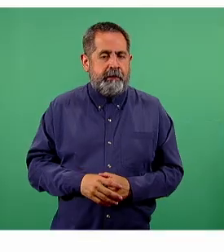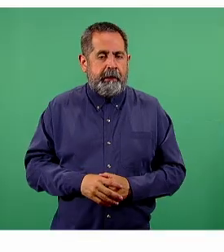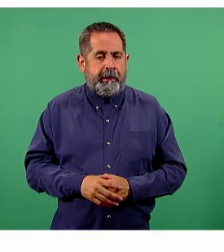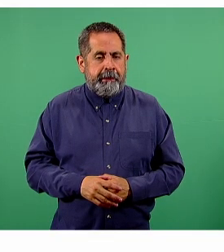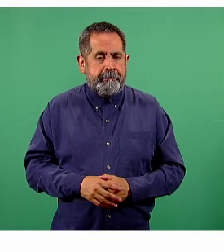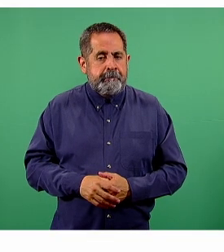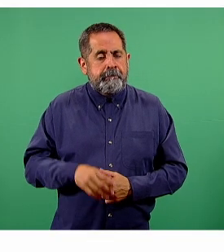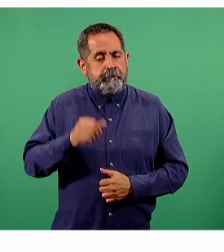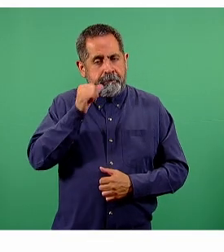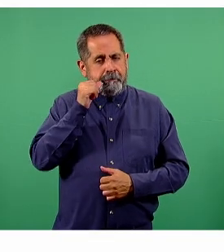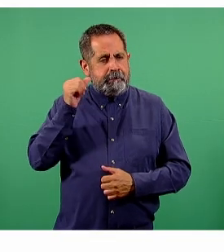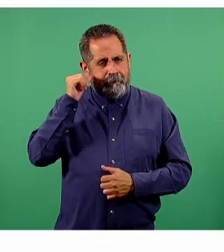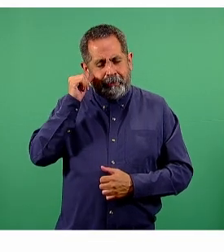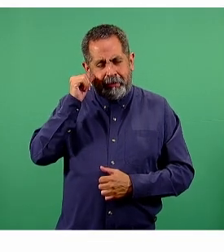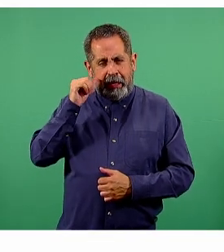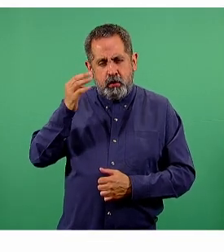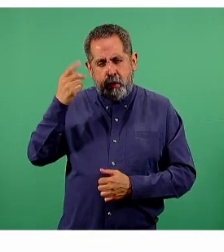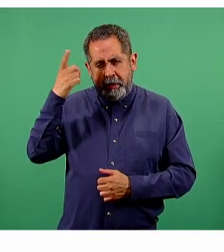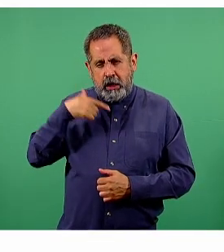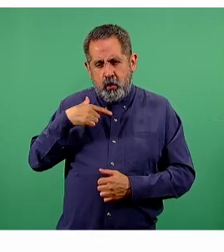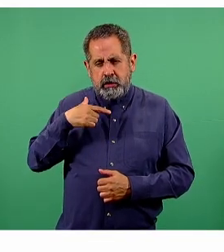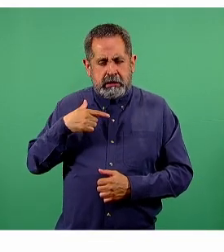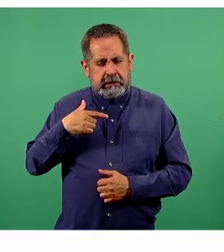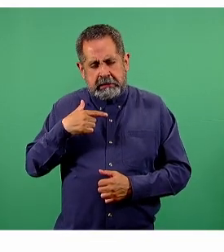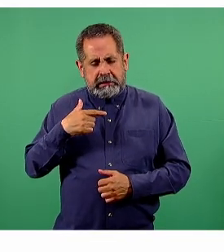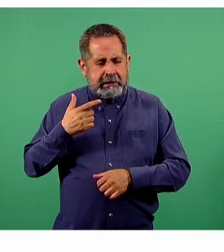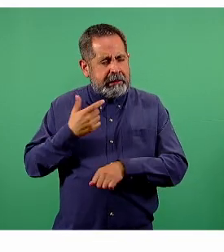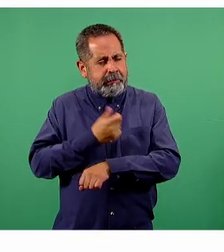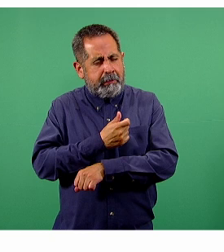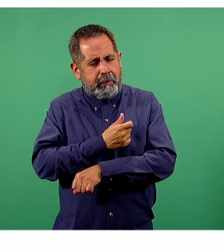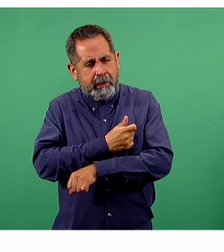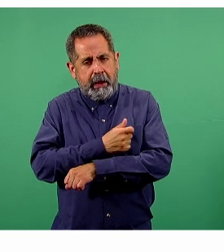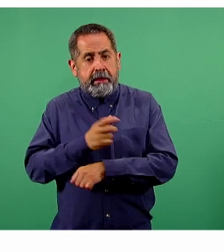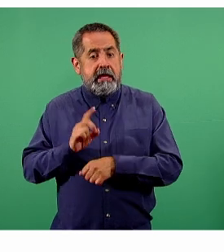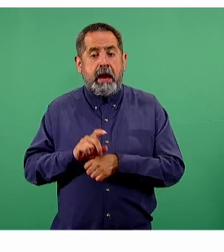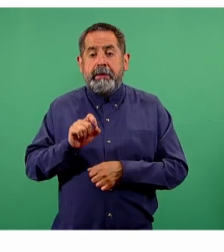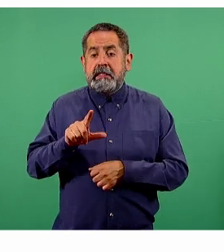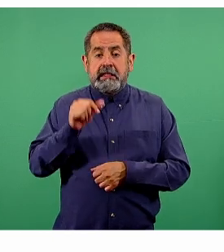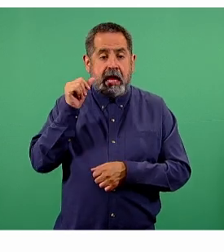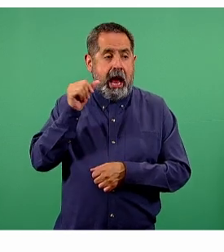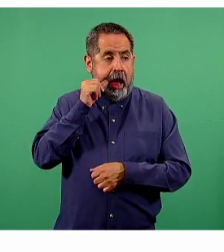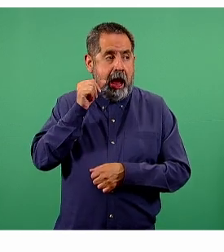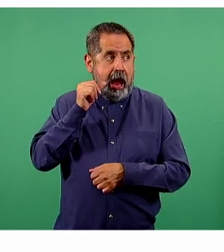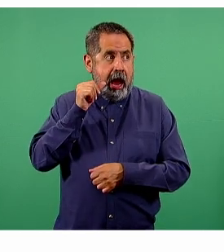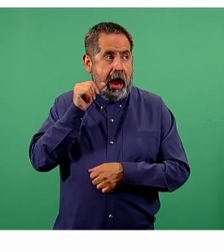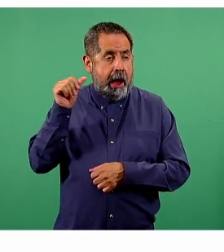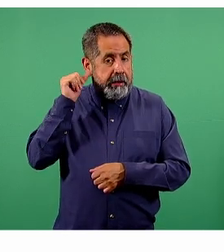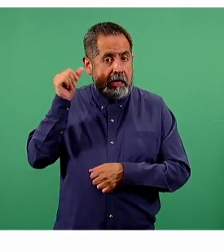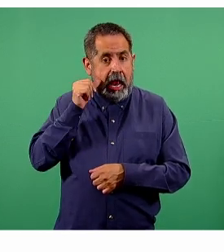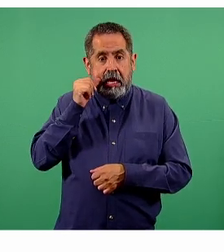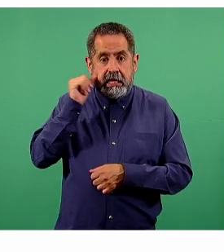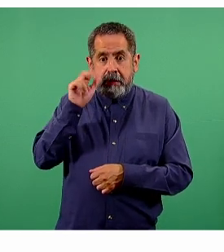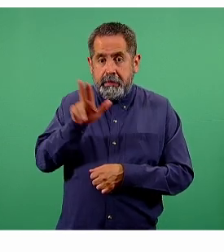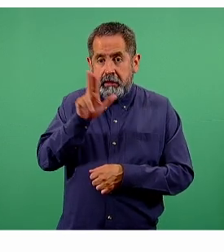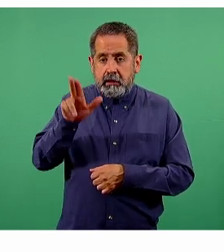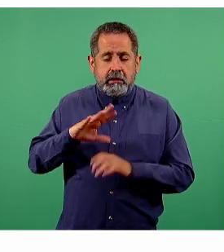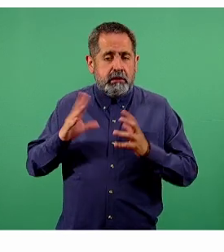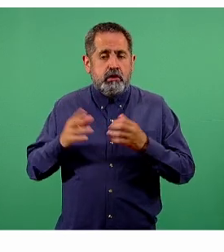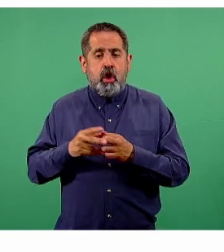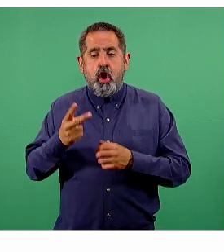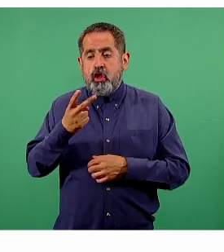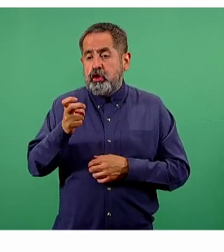Vacunamos ayer hasta las 21 horas, durante ese día, 27 de abril, que es ayer martes,